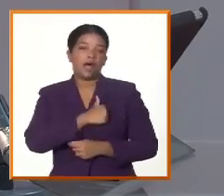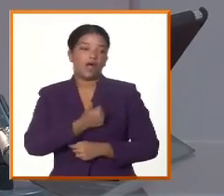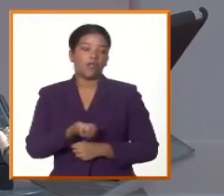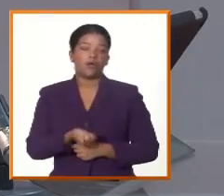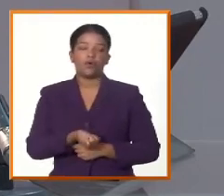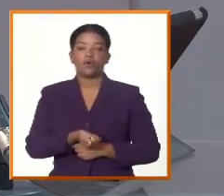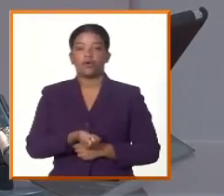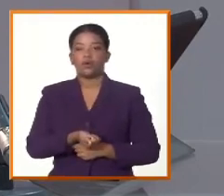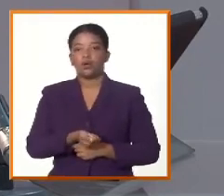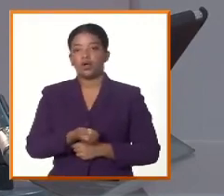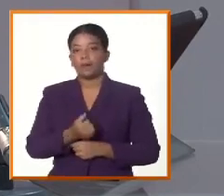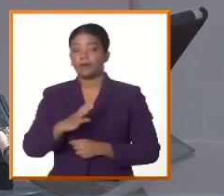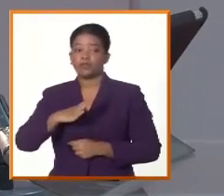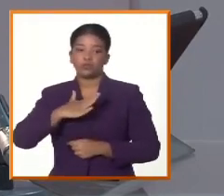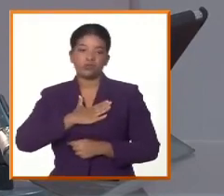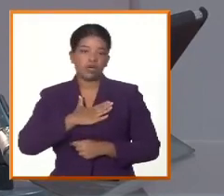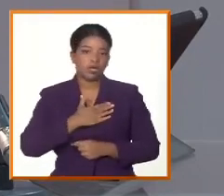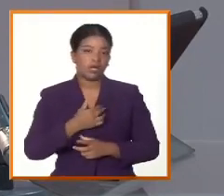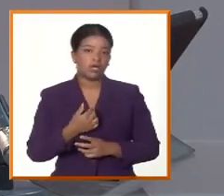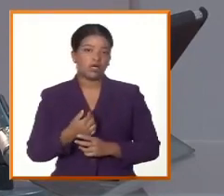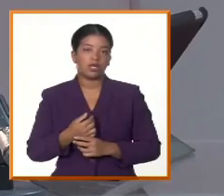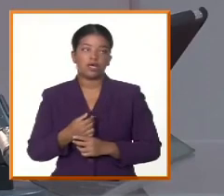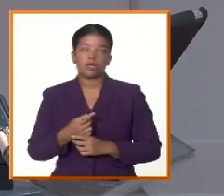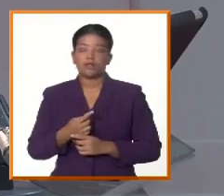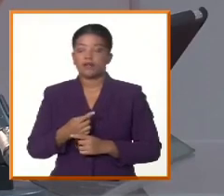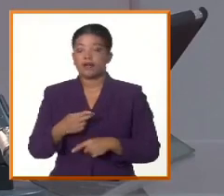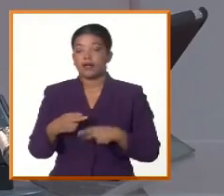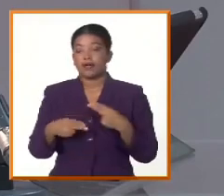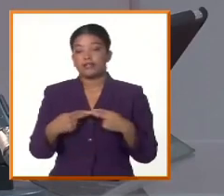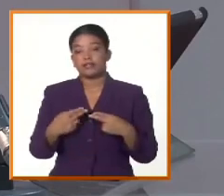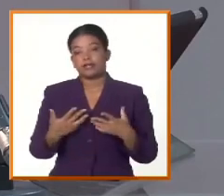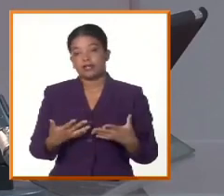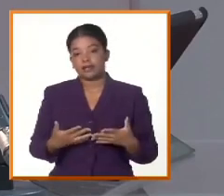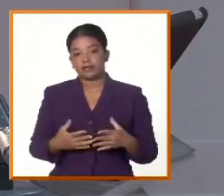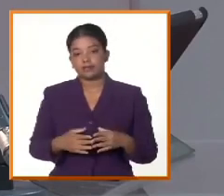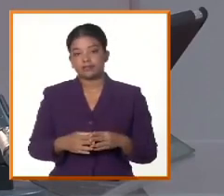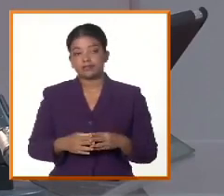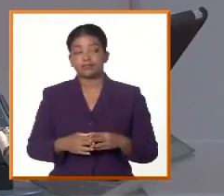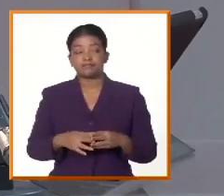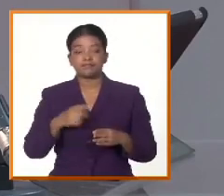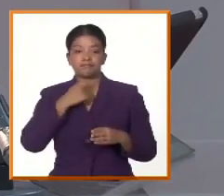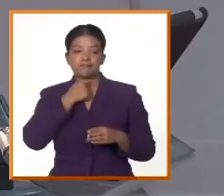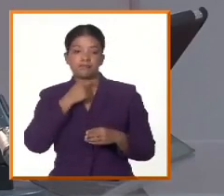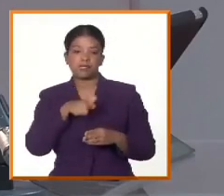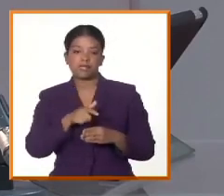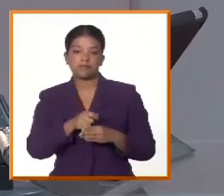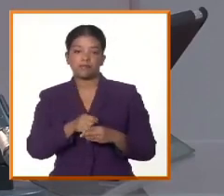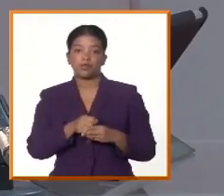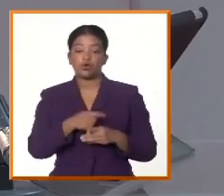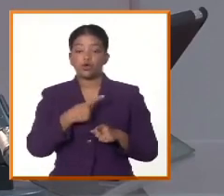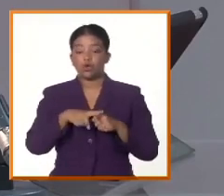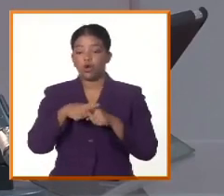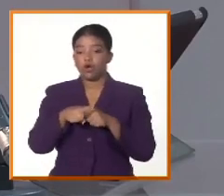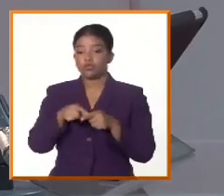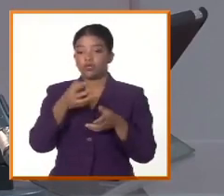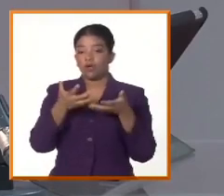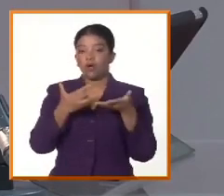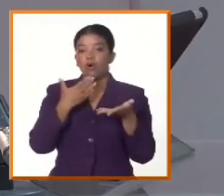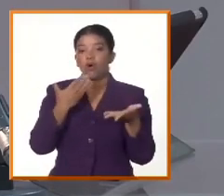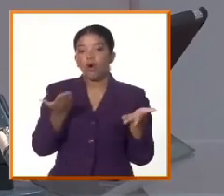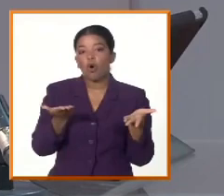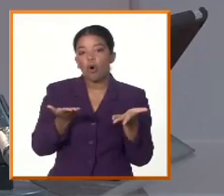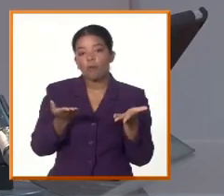y hay en esas herramientas están asociadas a la composición nutricional del producto a cómo ejecutar los procesos